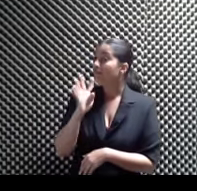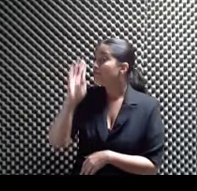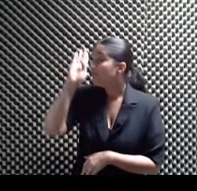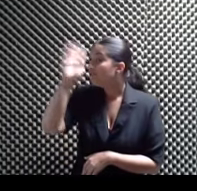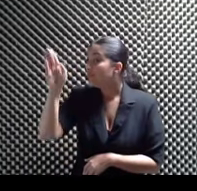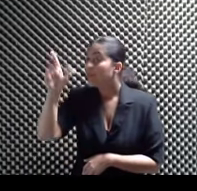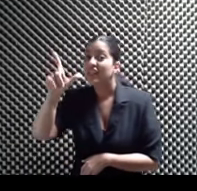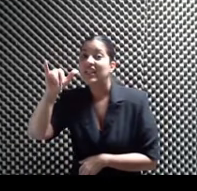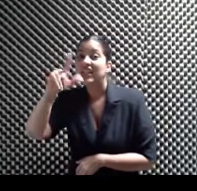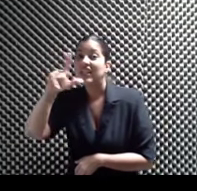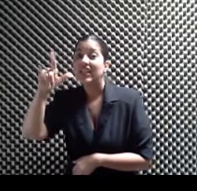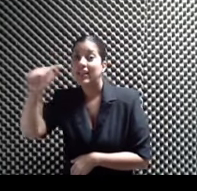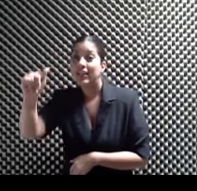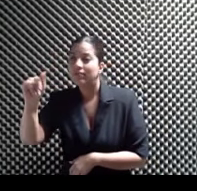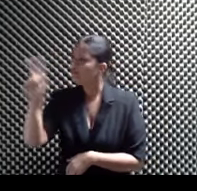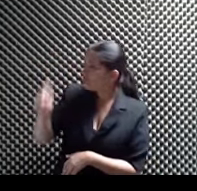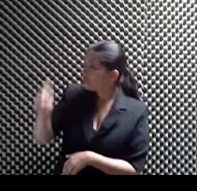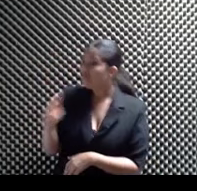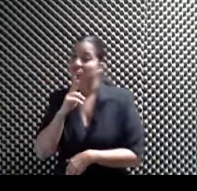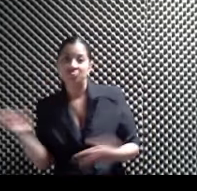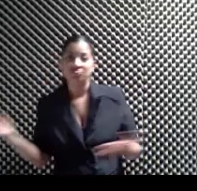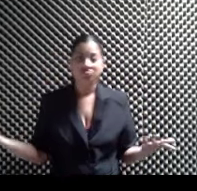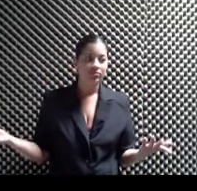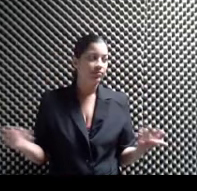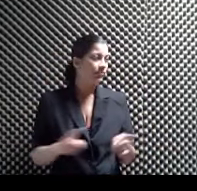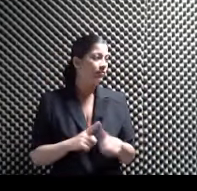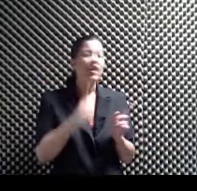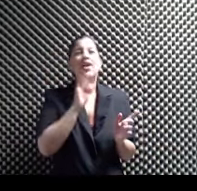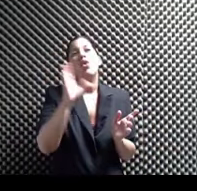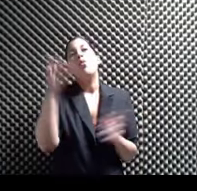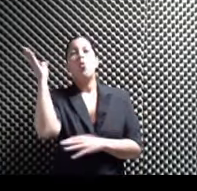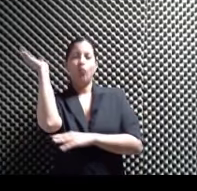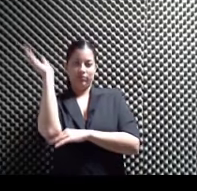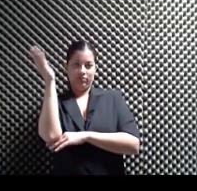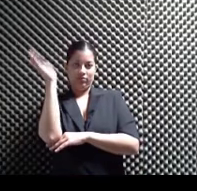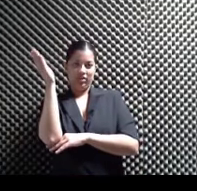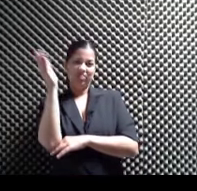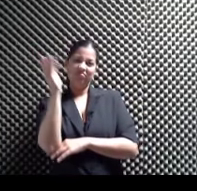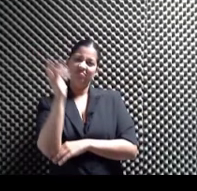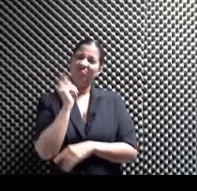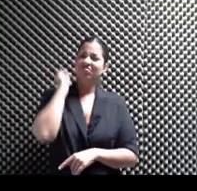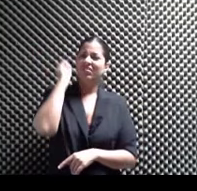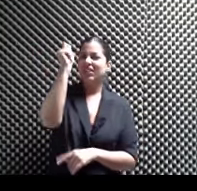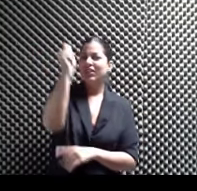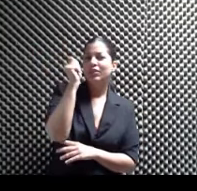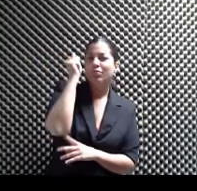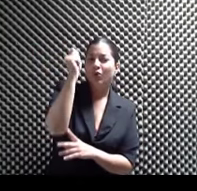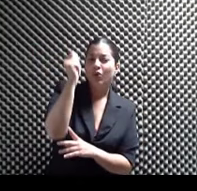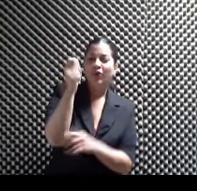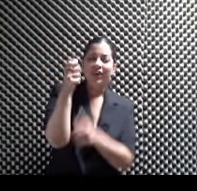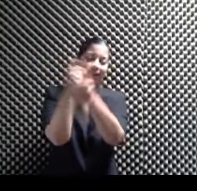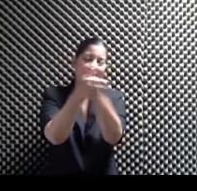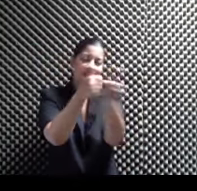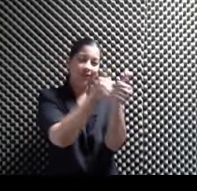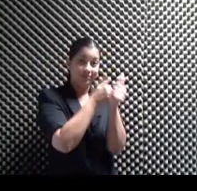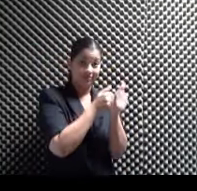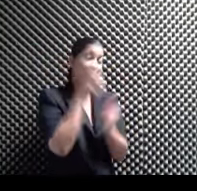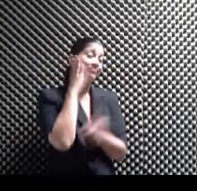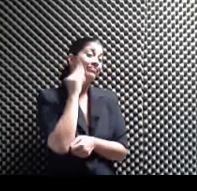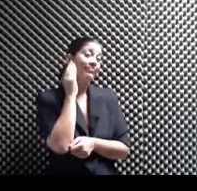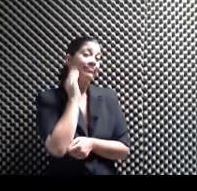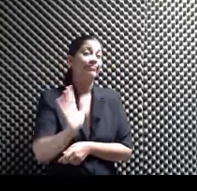pieza son Conferencias Conferencias o testimonios De cada una de esas mujeres Exacto experiencia De los personajes experiencia de